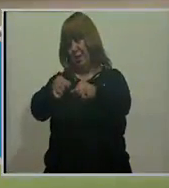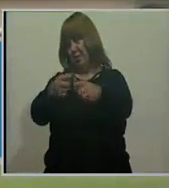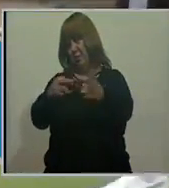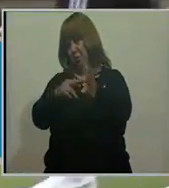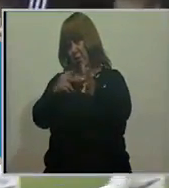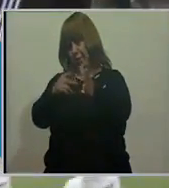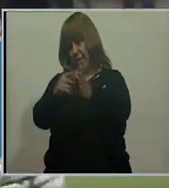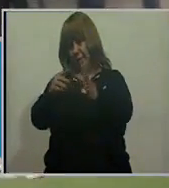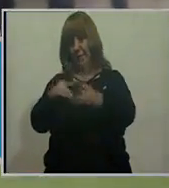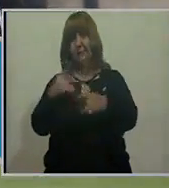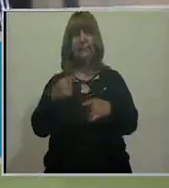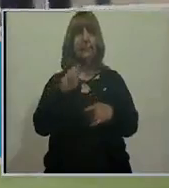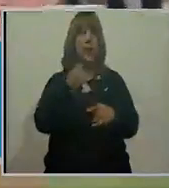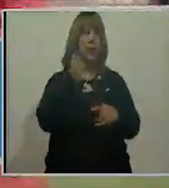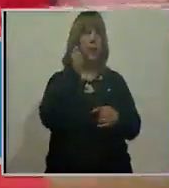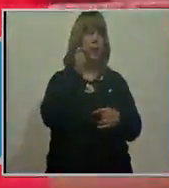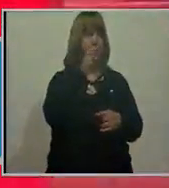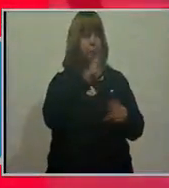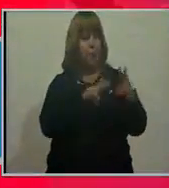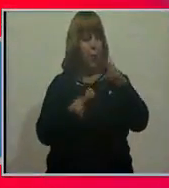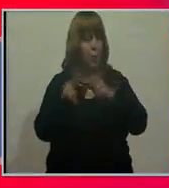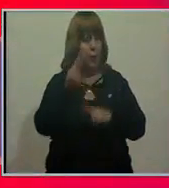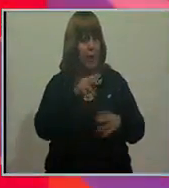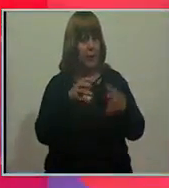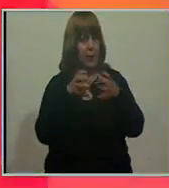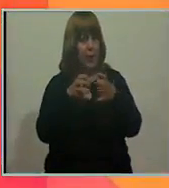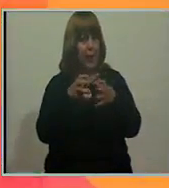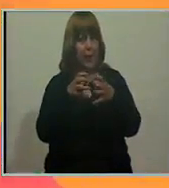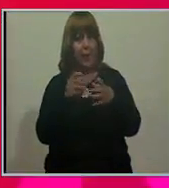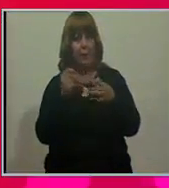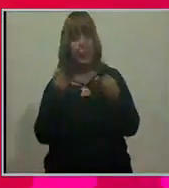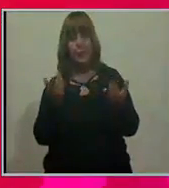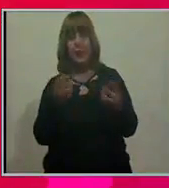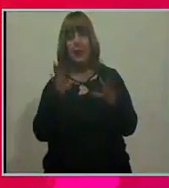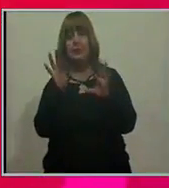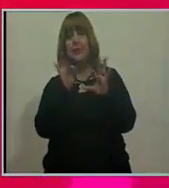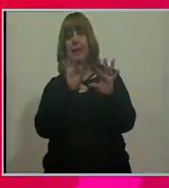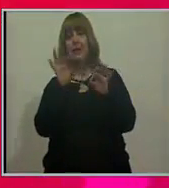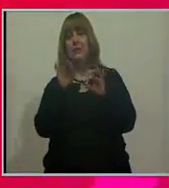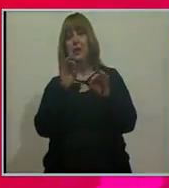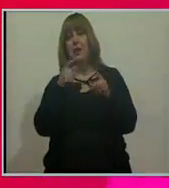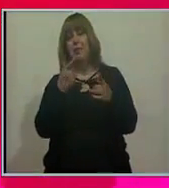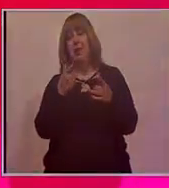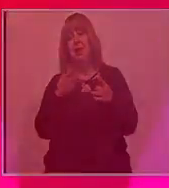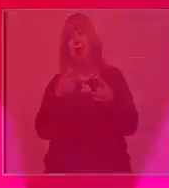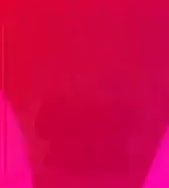al equipo nacional. Todas las alternativas que se manejan son selecciones menores.